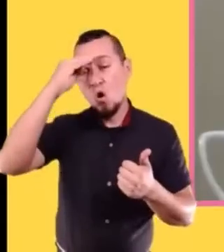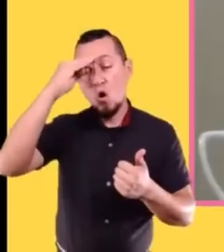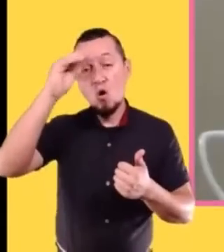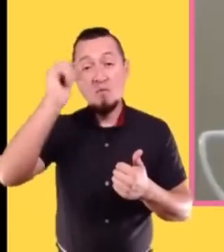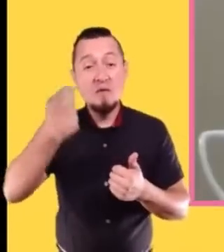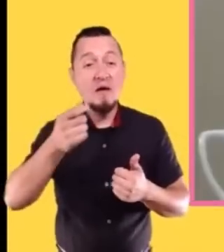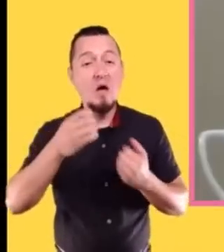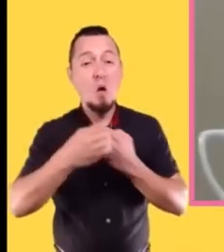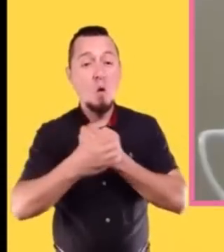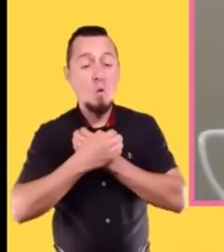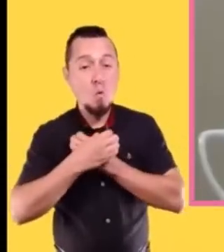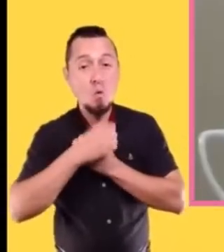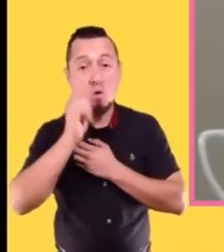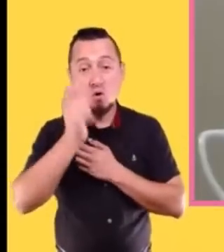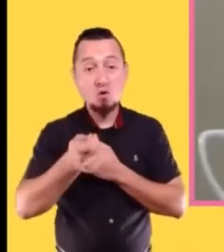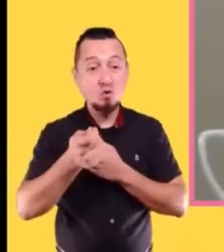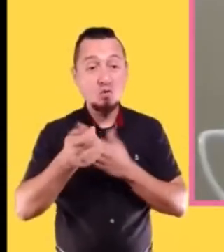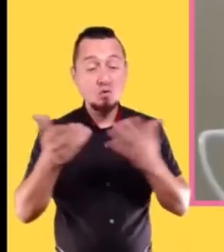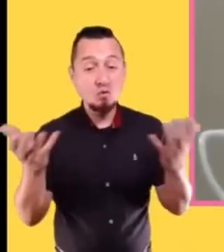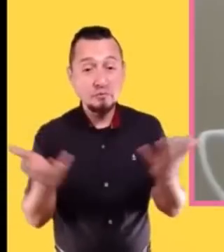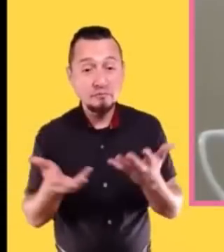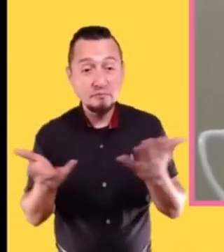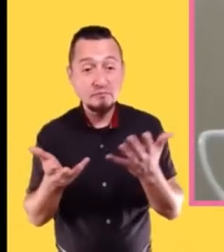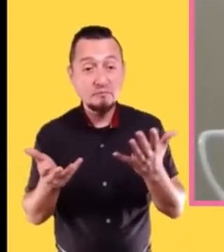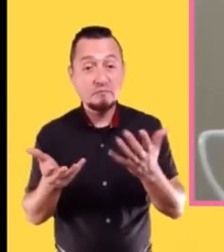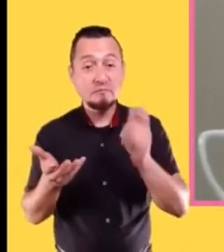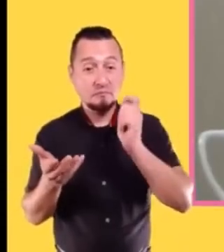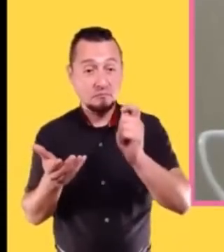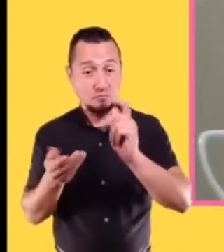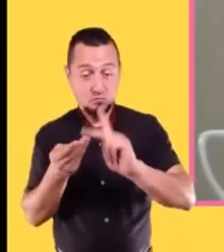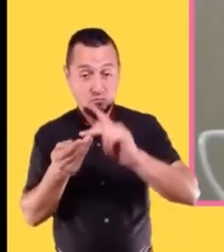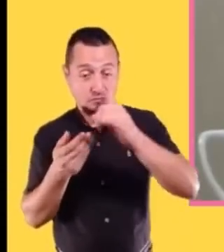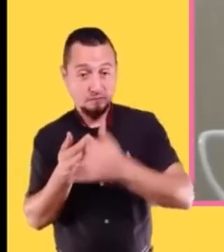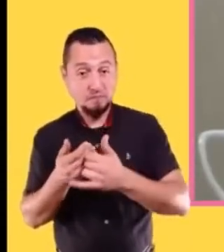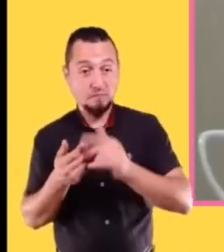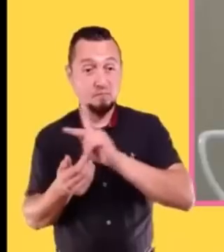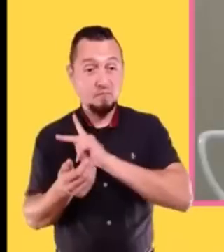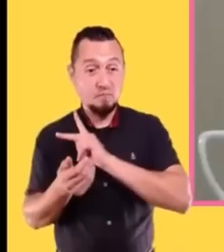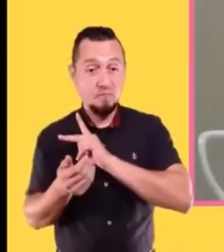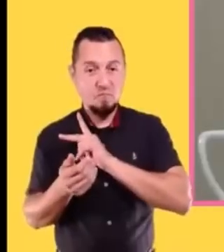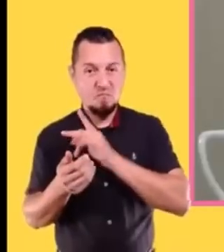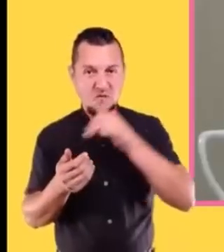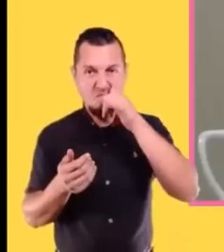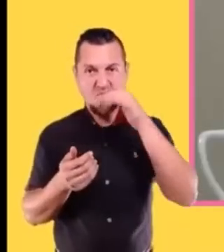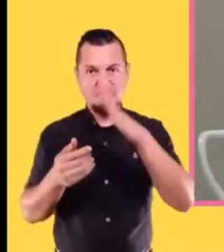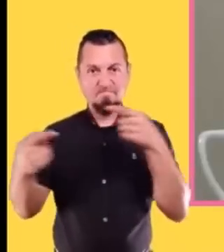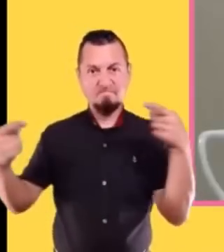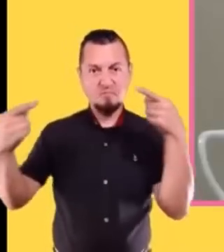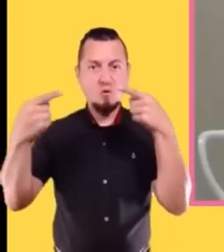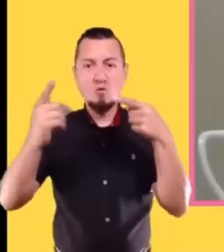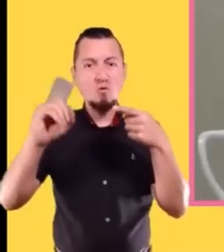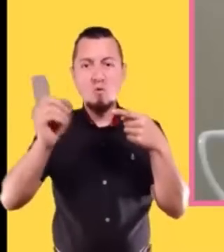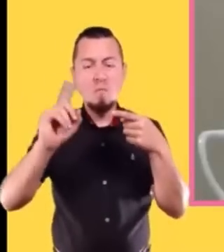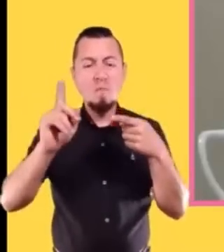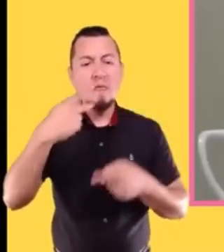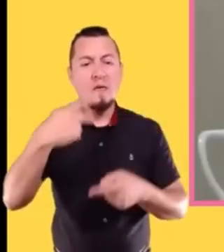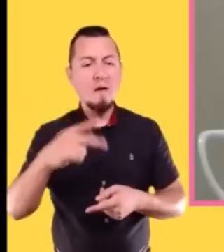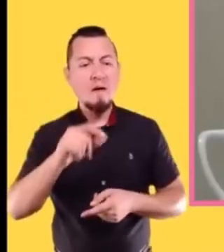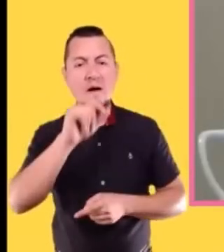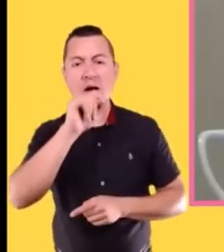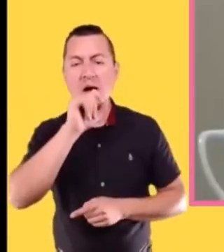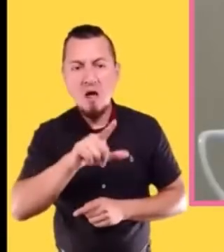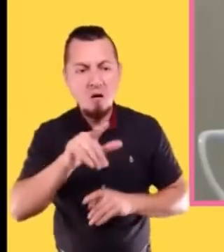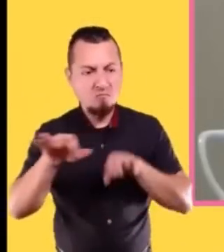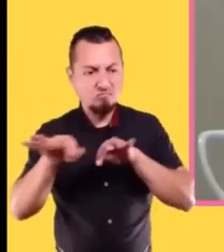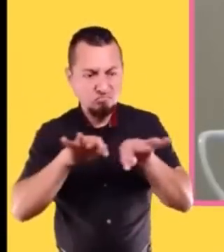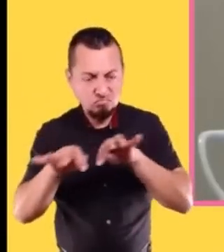no es el decir que tenemos un proyecto educativo no lo decimos en un ánimo de confrontación, al contrario. Jalisco se ha ocupado durante estos años en